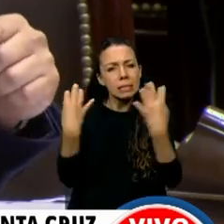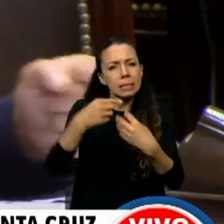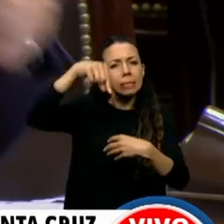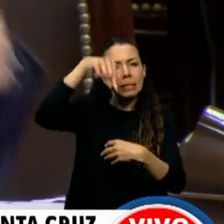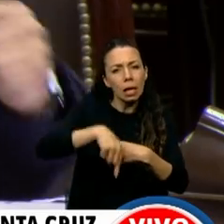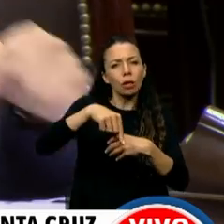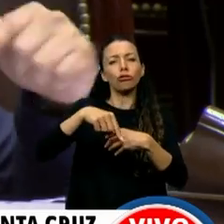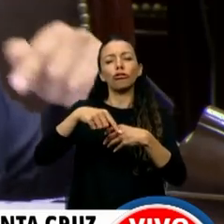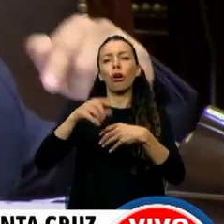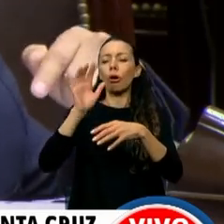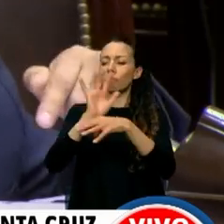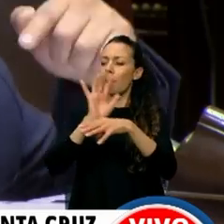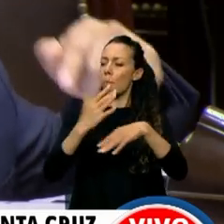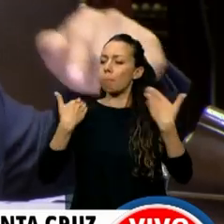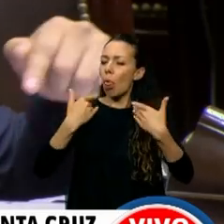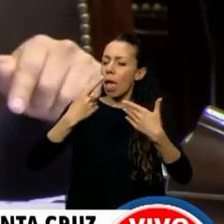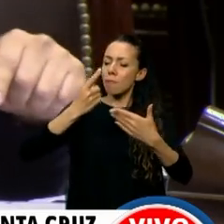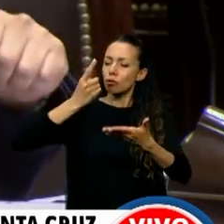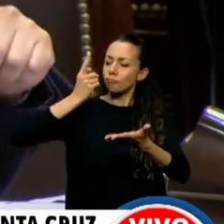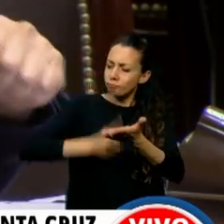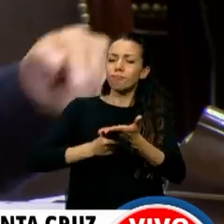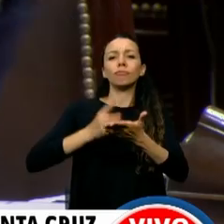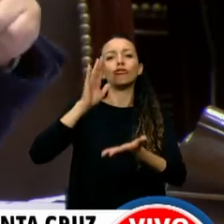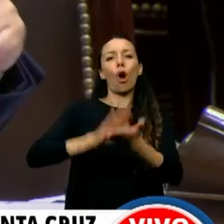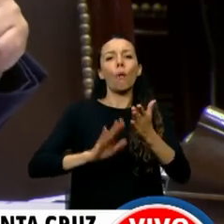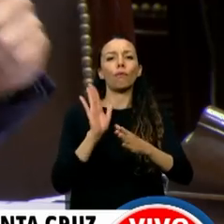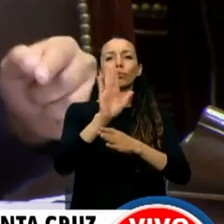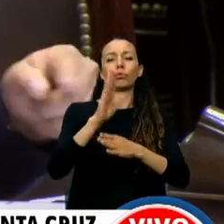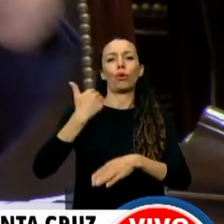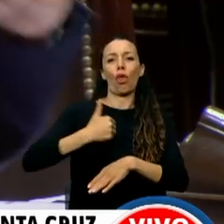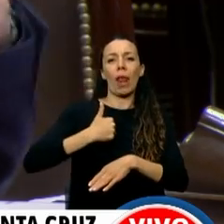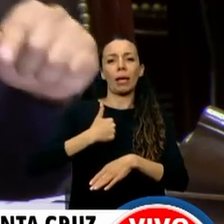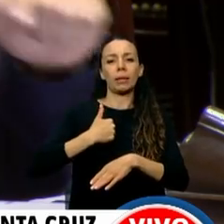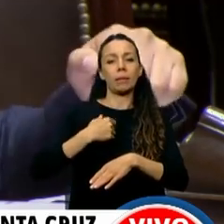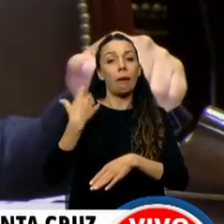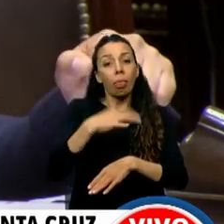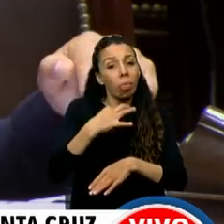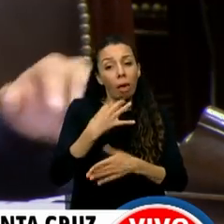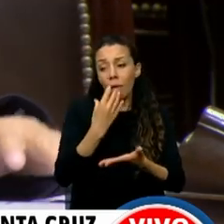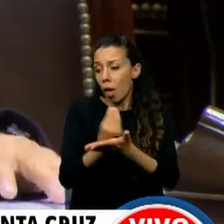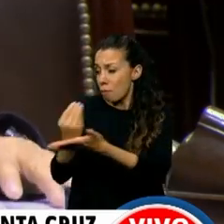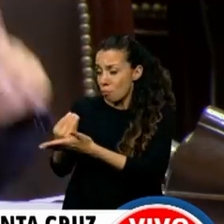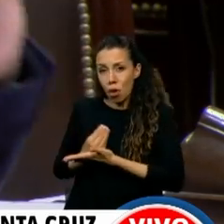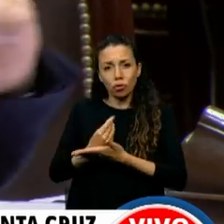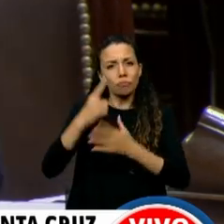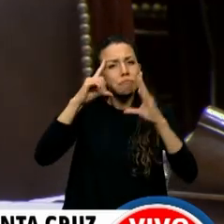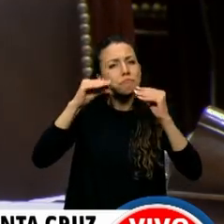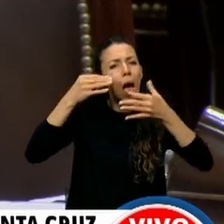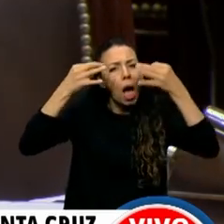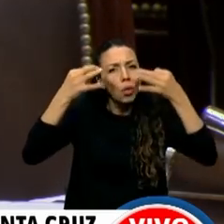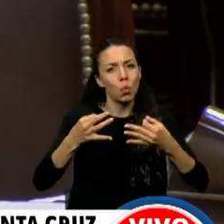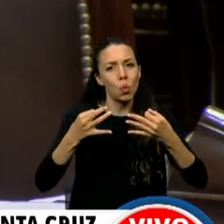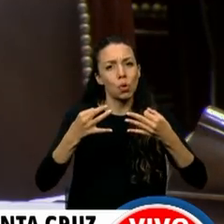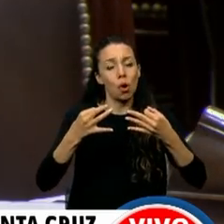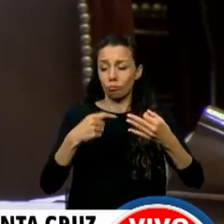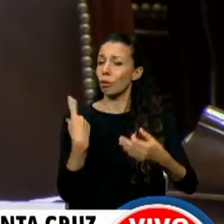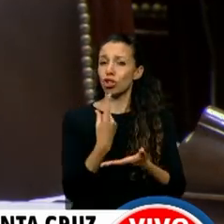a través de la madurez política que tenemos que tener los argentinos y más aún nosotros teniendo en cuenta que